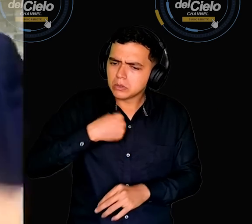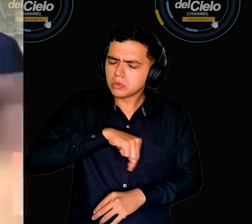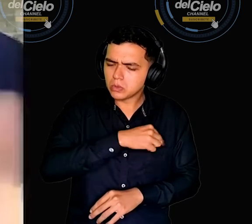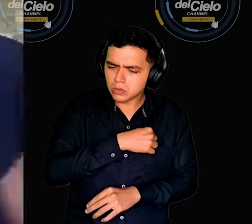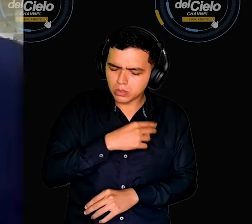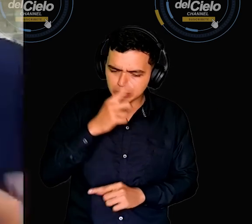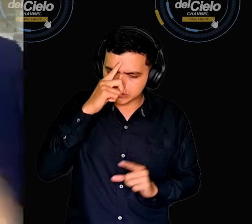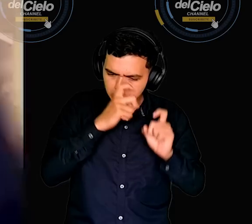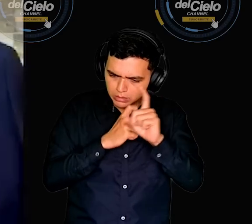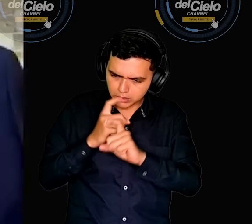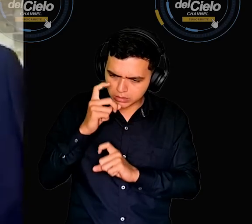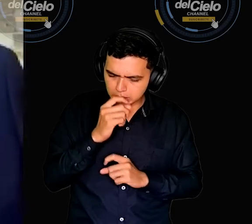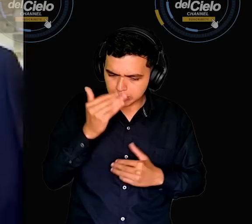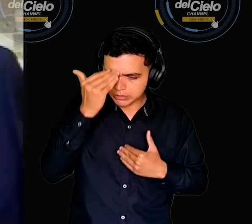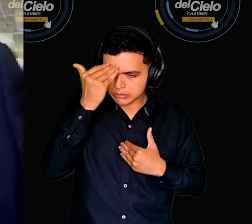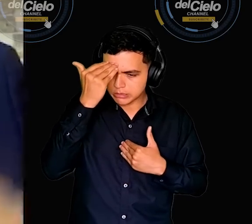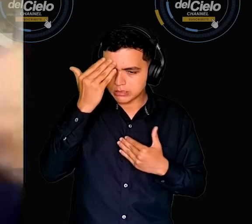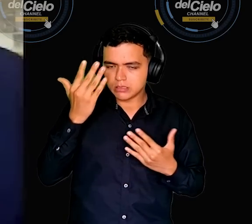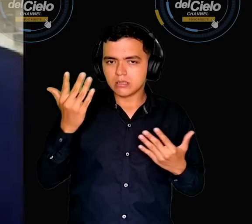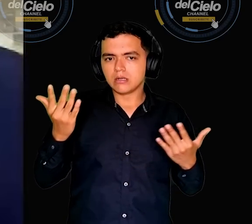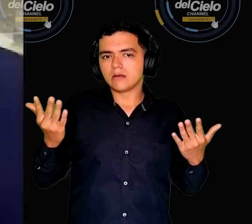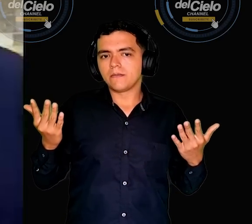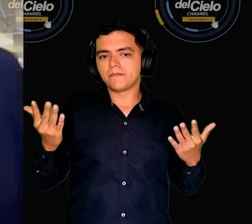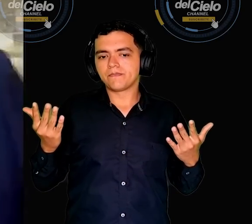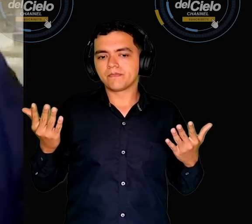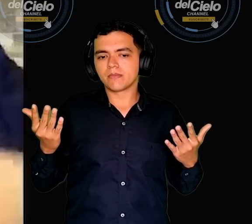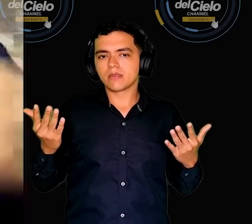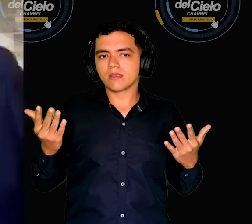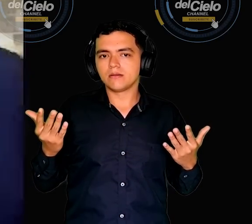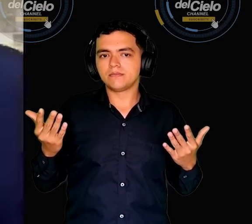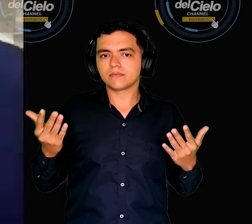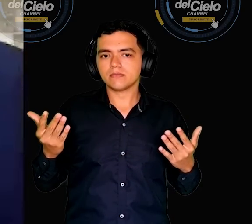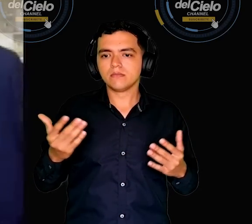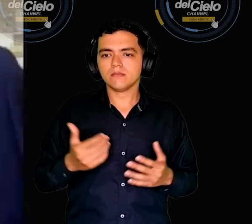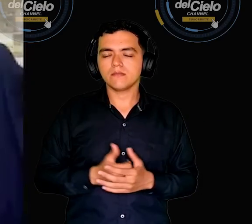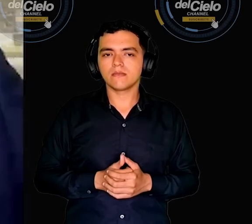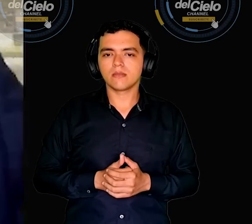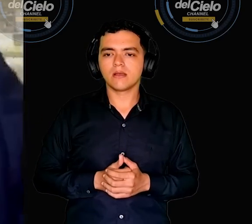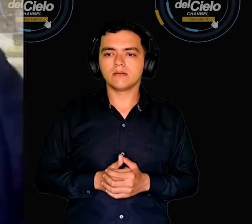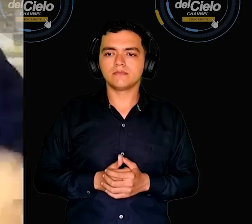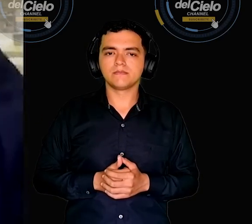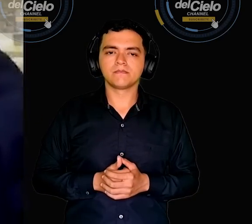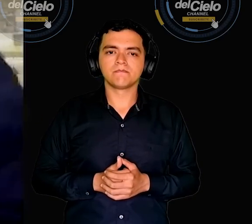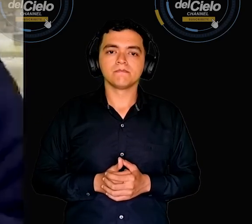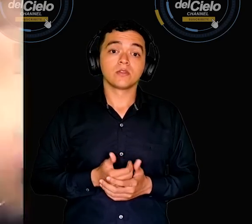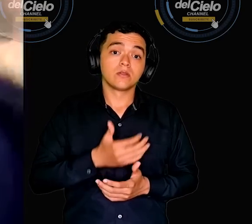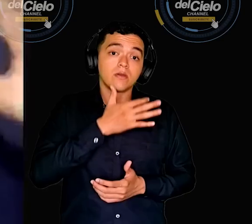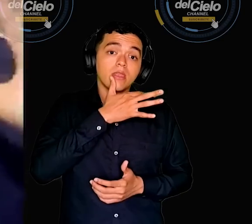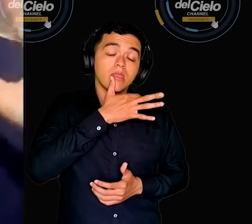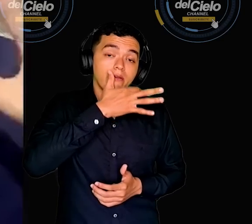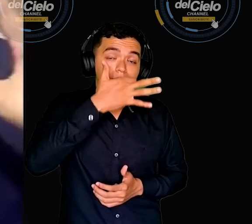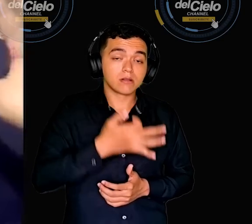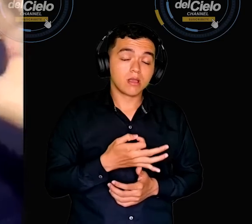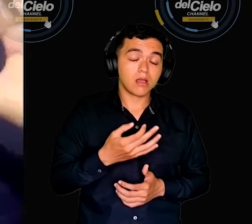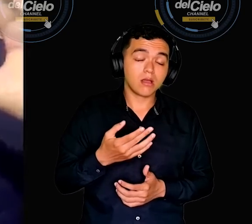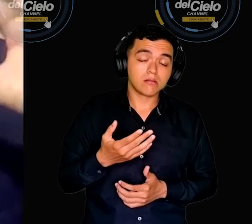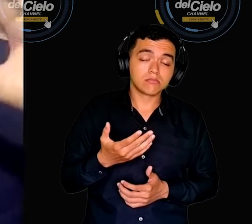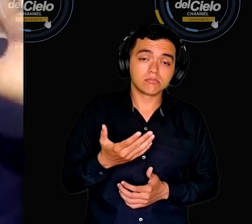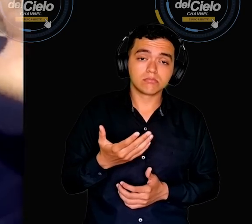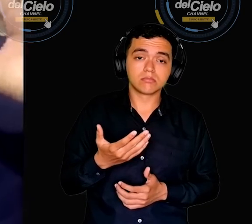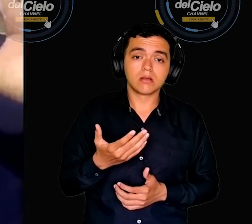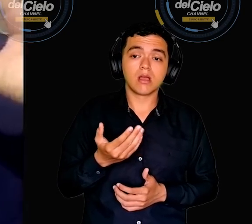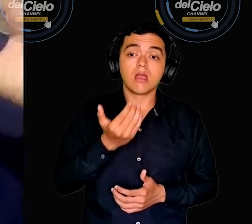Hay en estos versos unos principios que nosotros debemos tener el cuidado de analizar